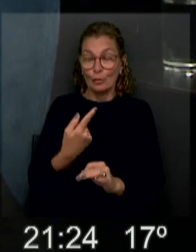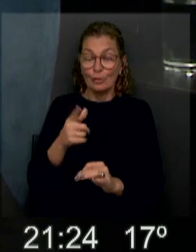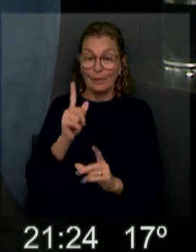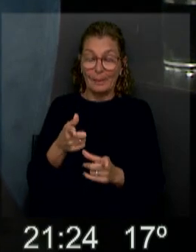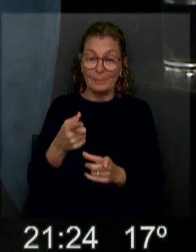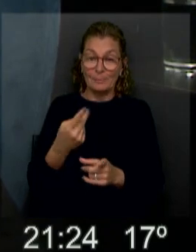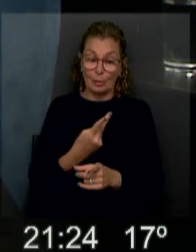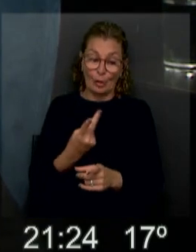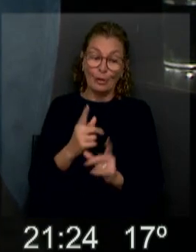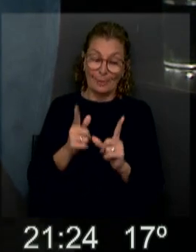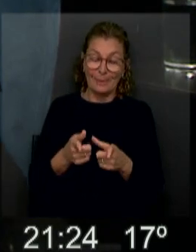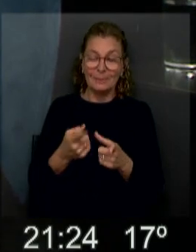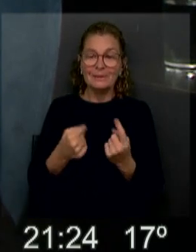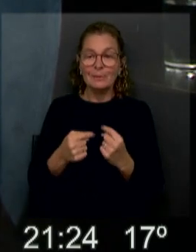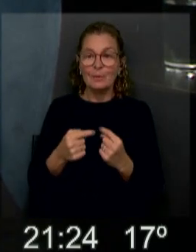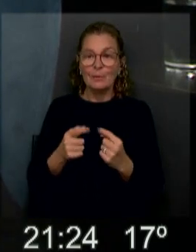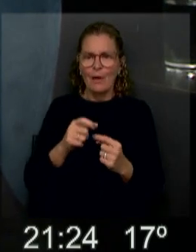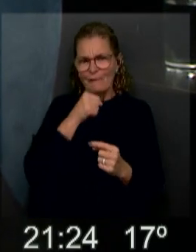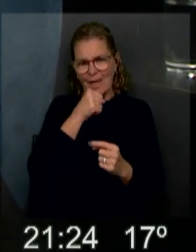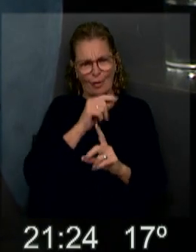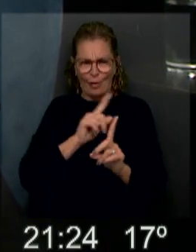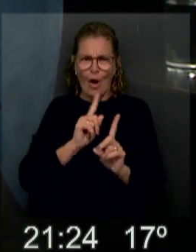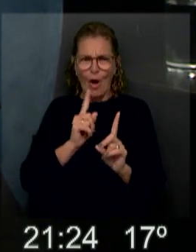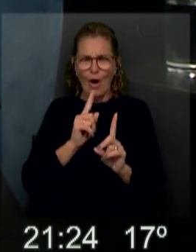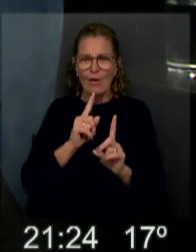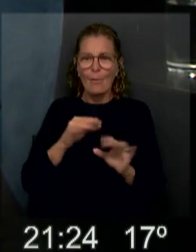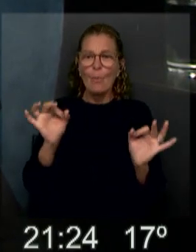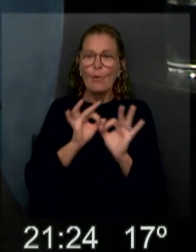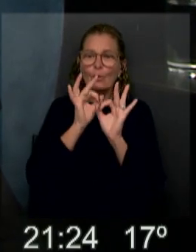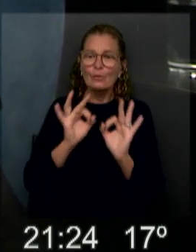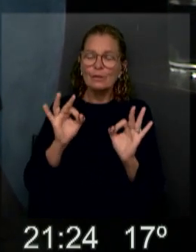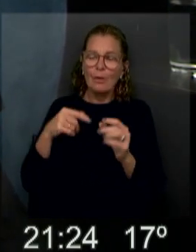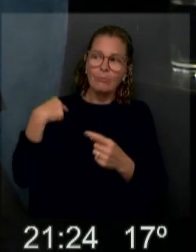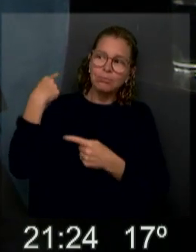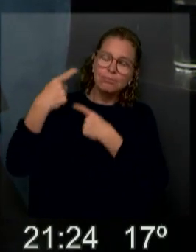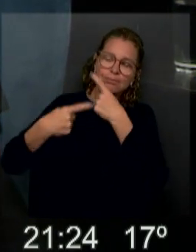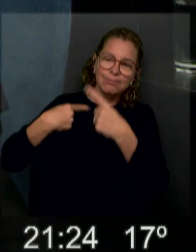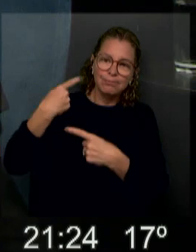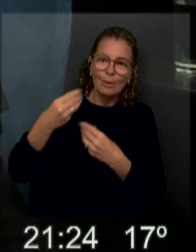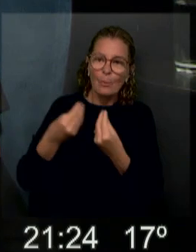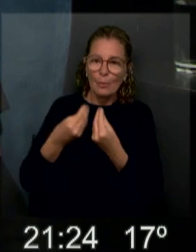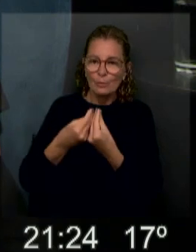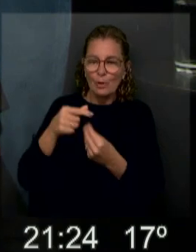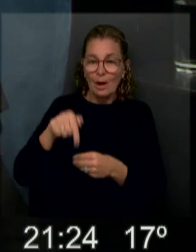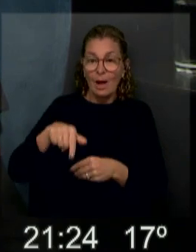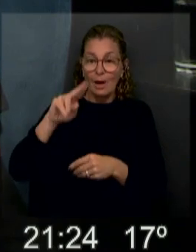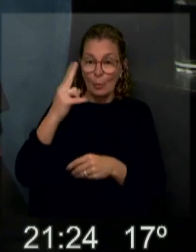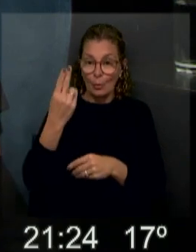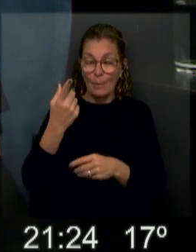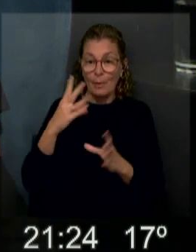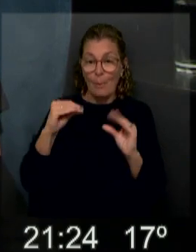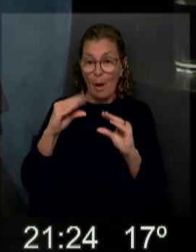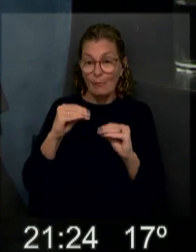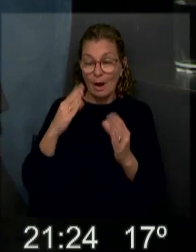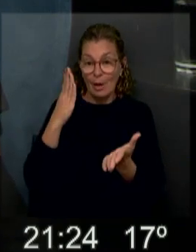Entonces no tiene que ver con la vejez. Pero bueno, sí, son unos músicos que tienen una larga trayectoria en nuestro país, pero ahora vamos a hablar